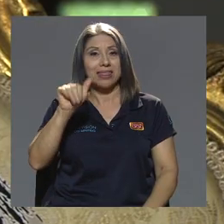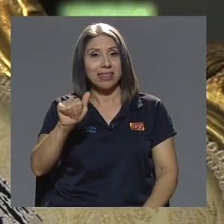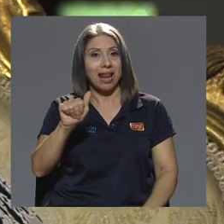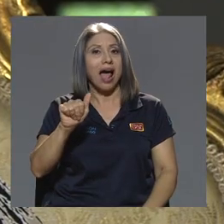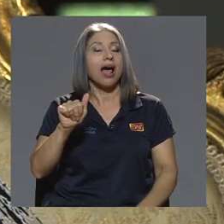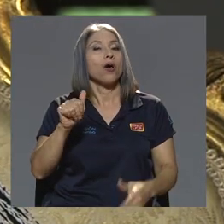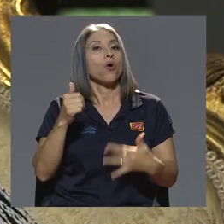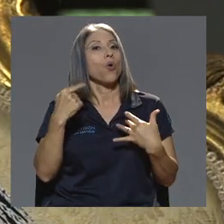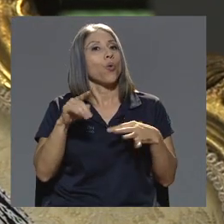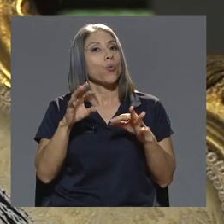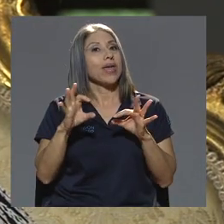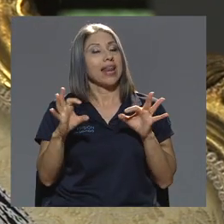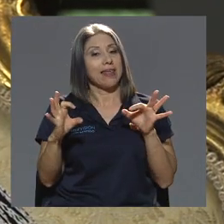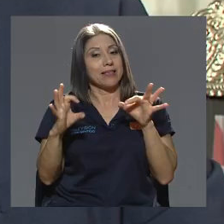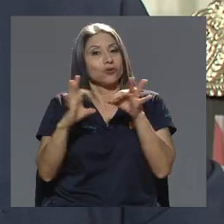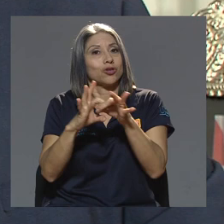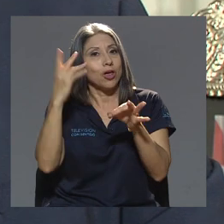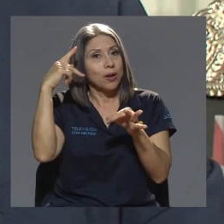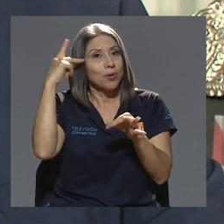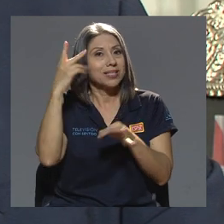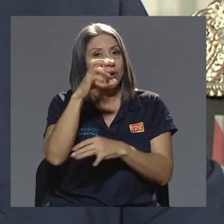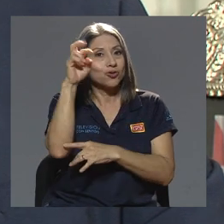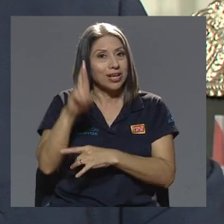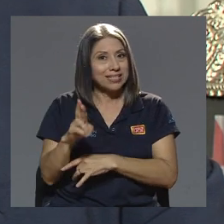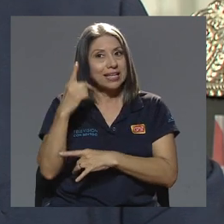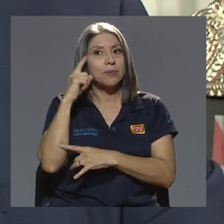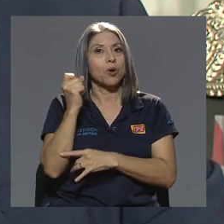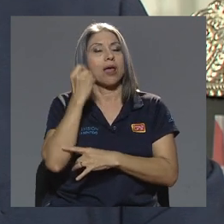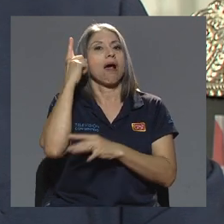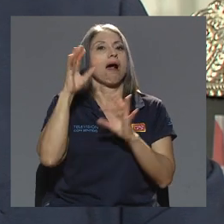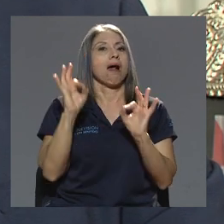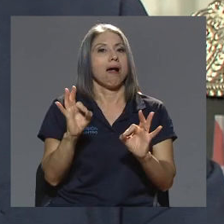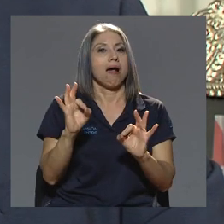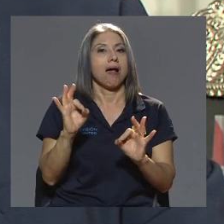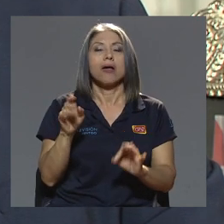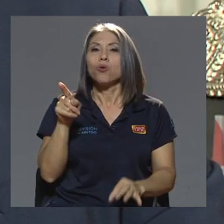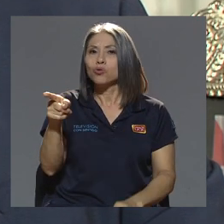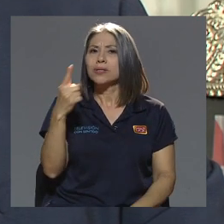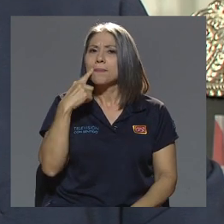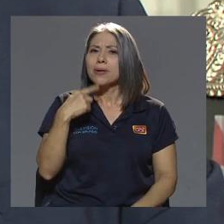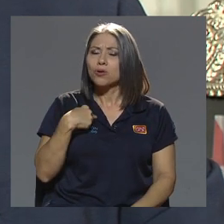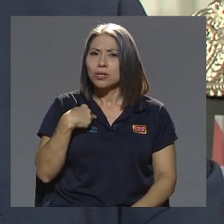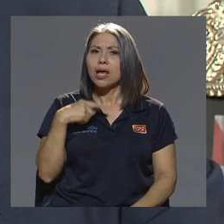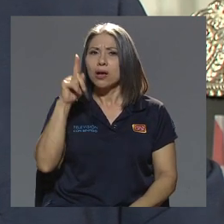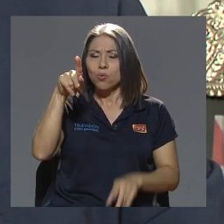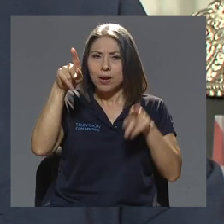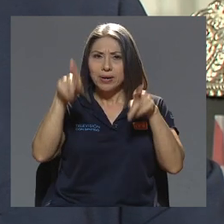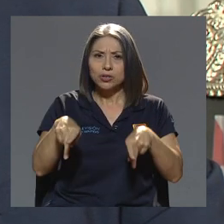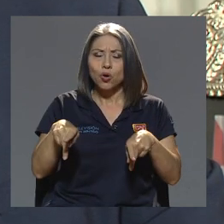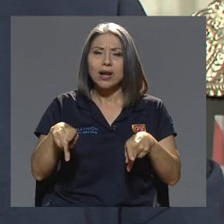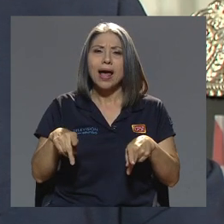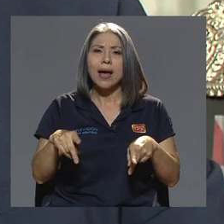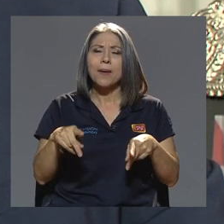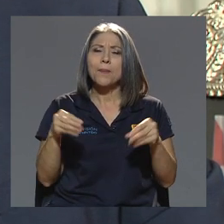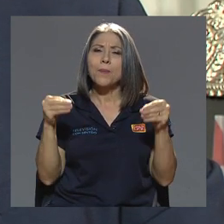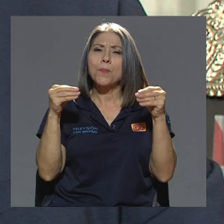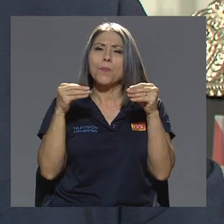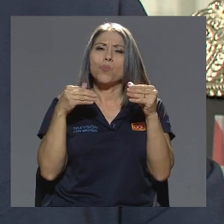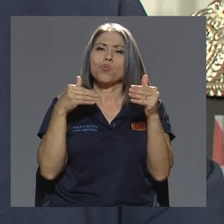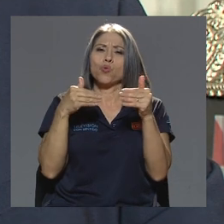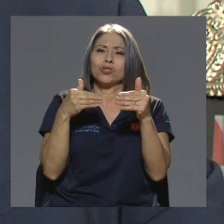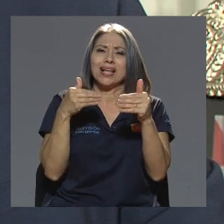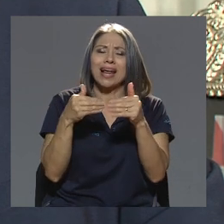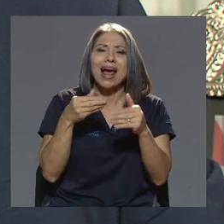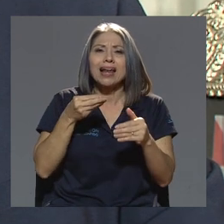mujer muy bien entendida en eso. Y usted me contaba que además era una persona muy cercana, muy,